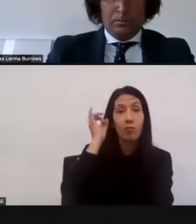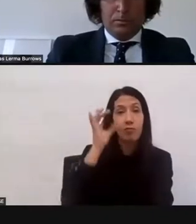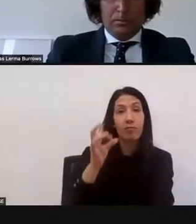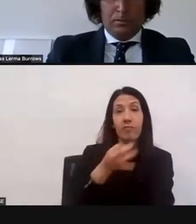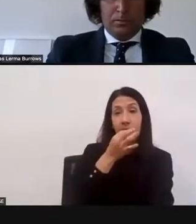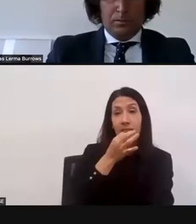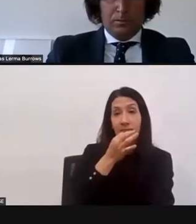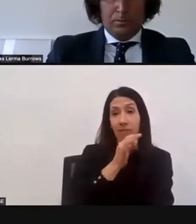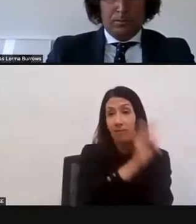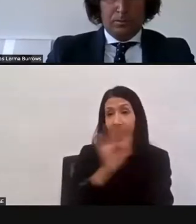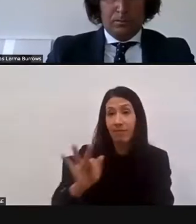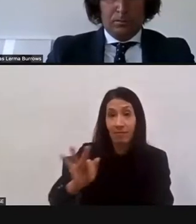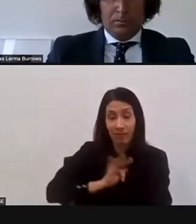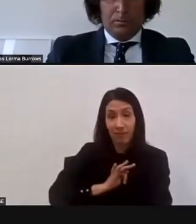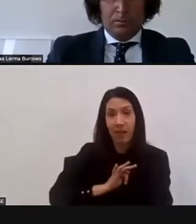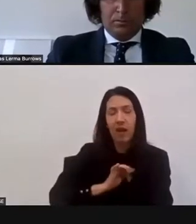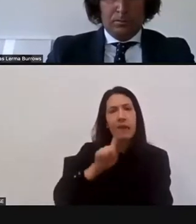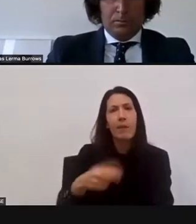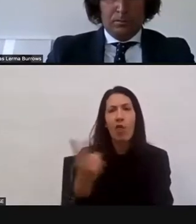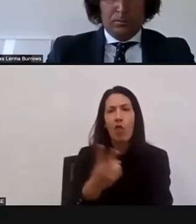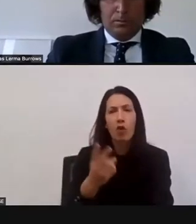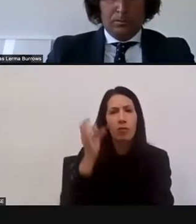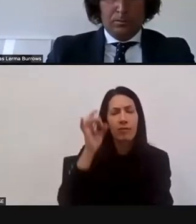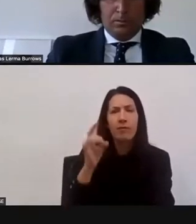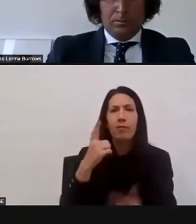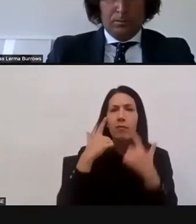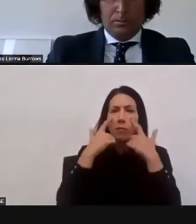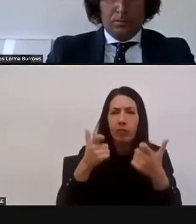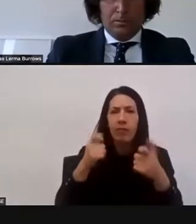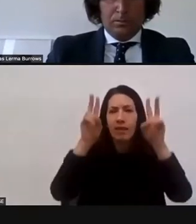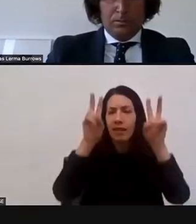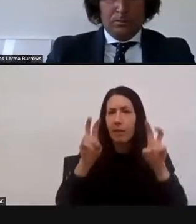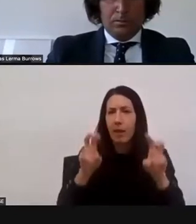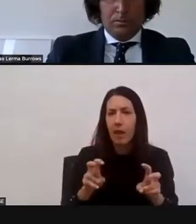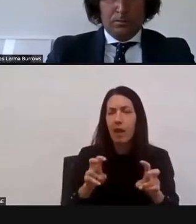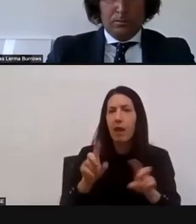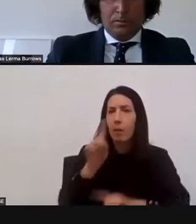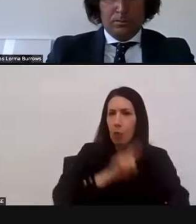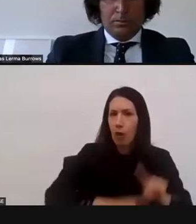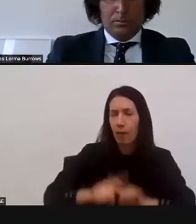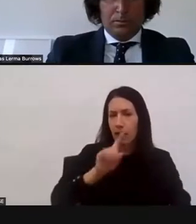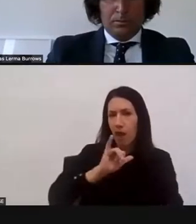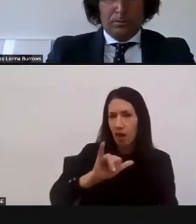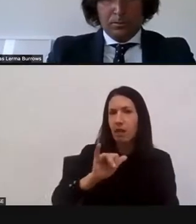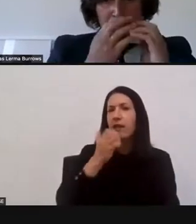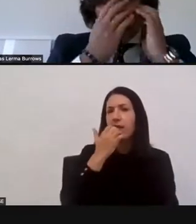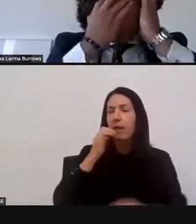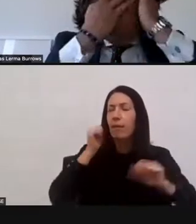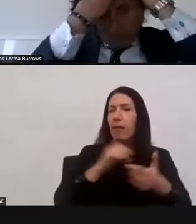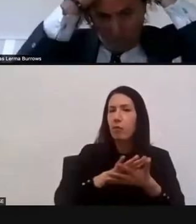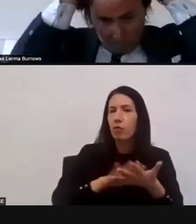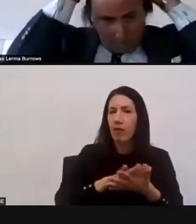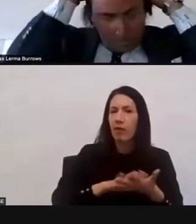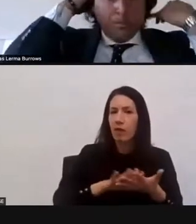mía, también se ponen de relieve bastantes cuestiones problemáticas cuando entramos en el terreno de